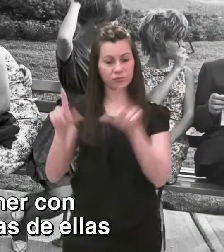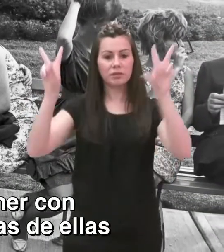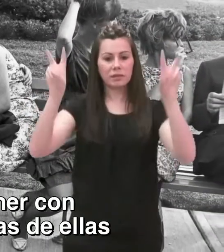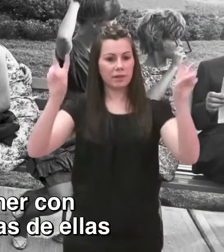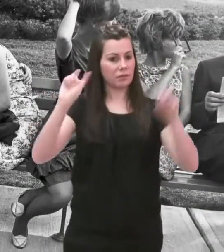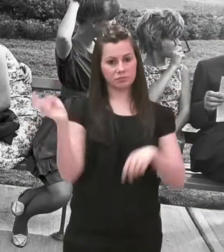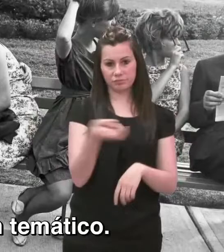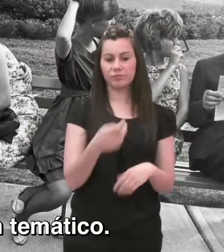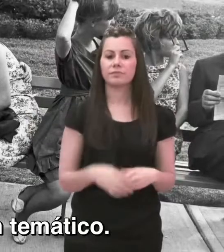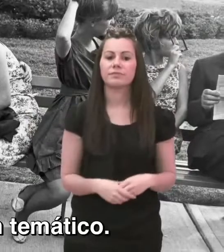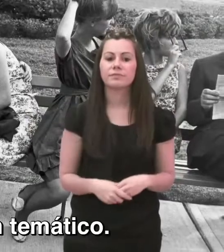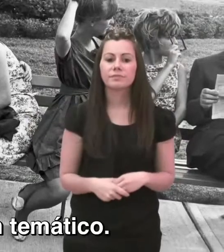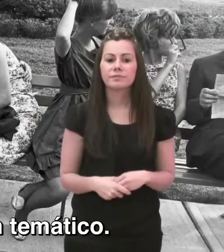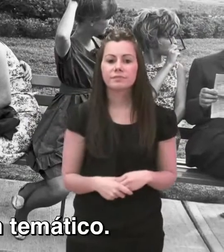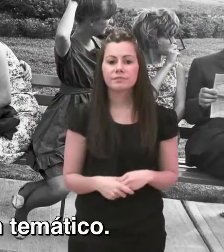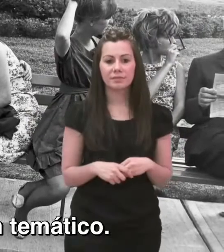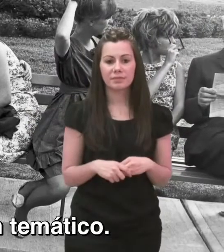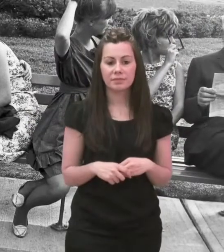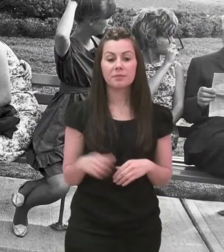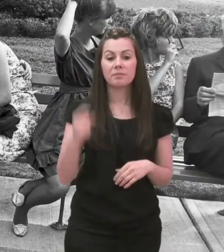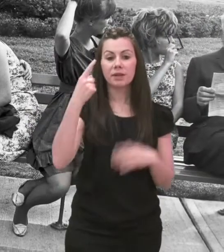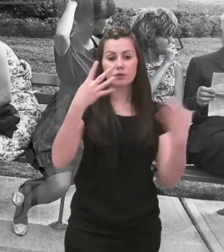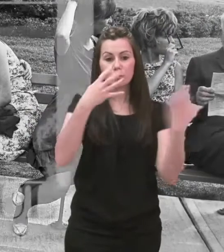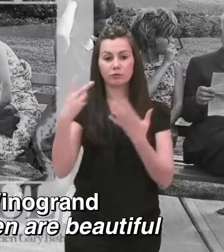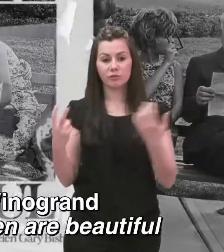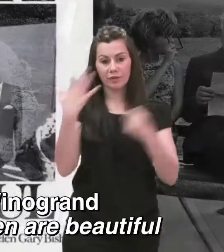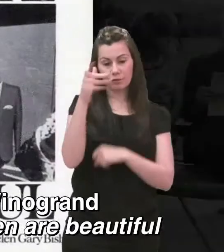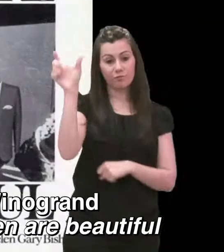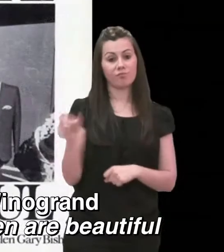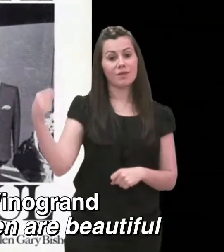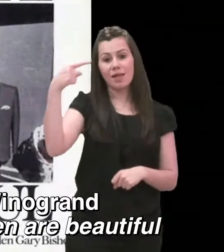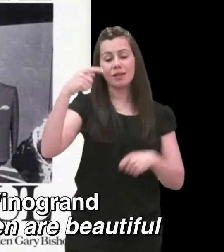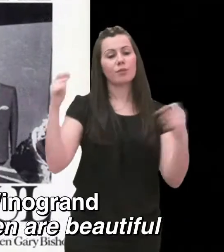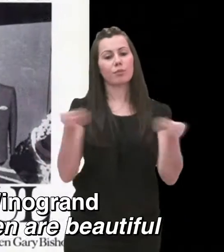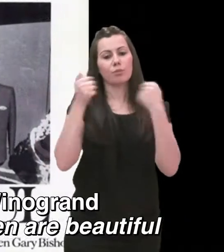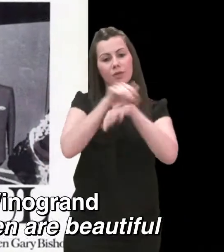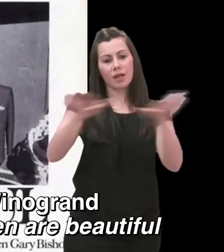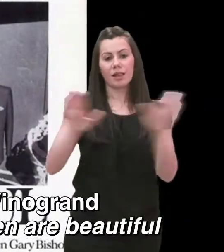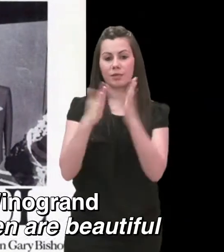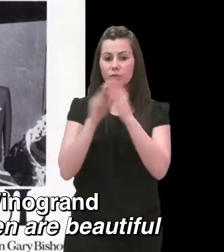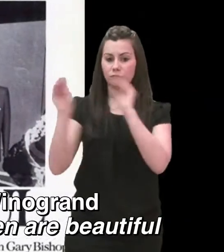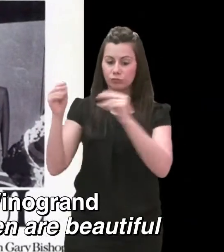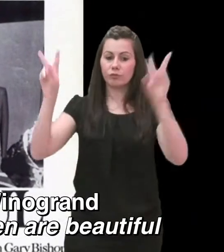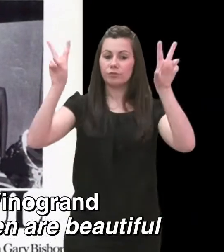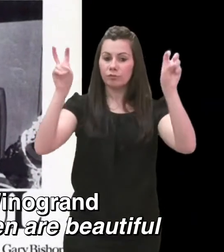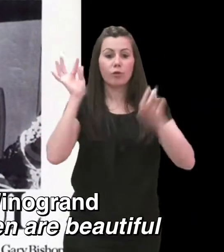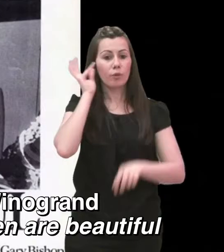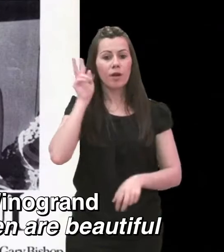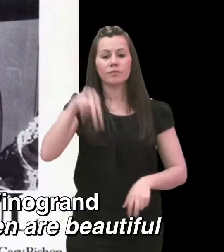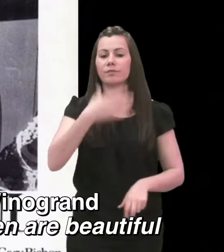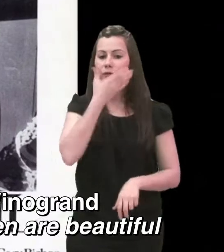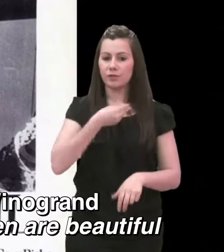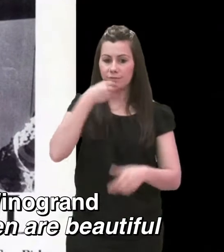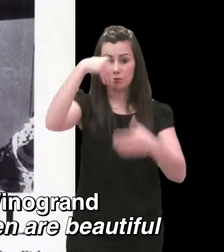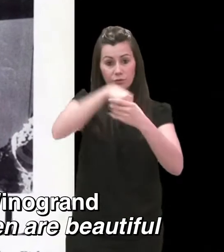suma de muchas de ellas un extenso álbum temático. En 1975, Gary Winogrand publica